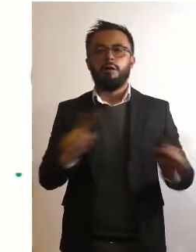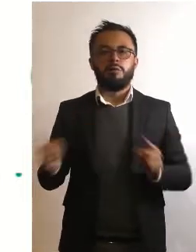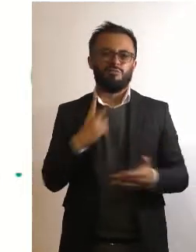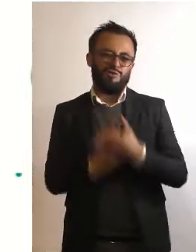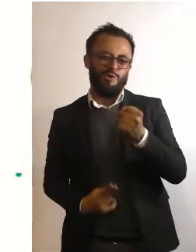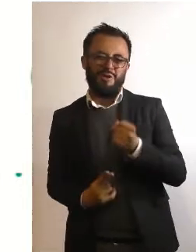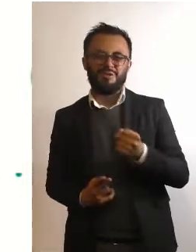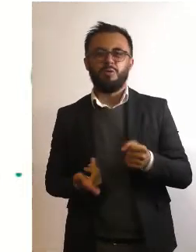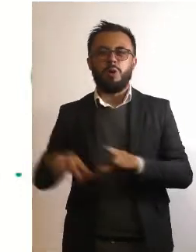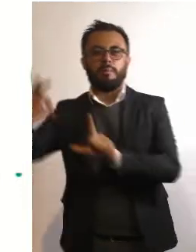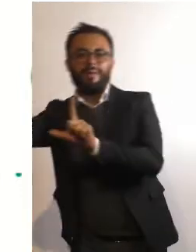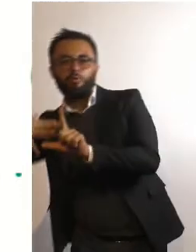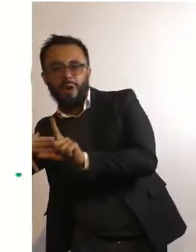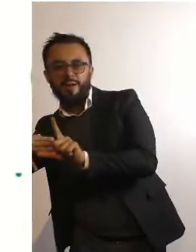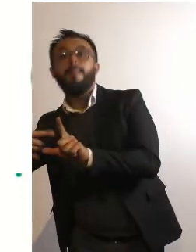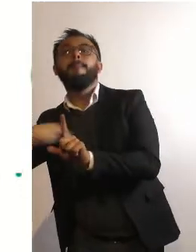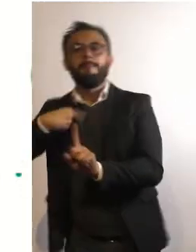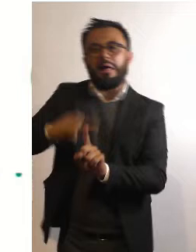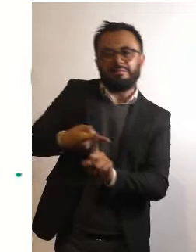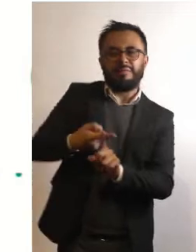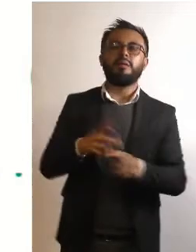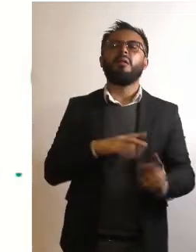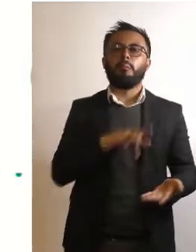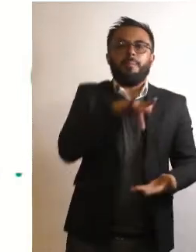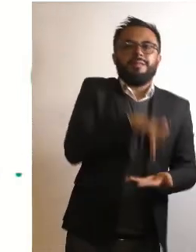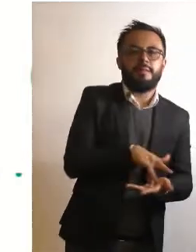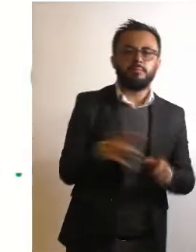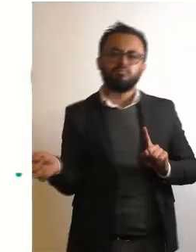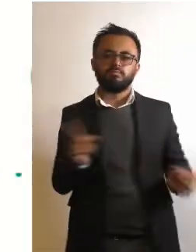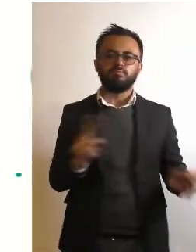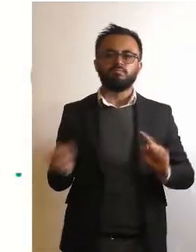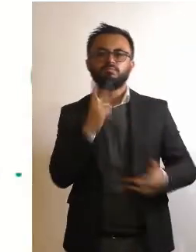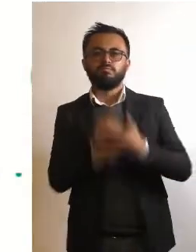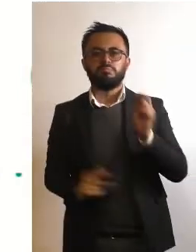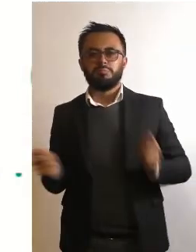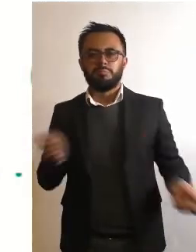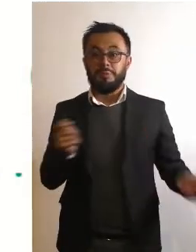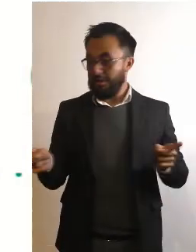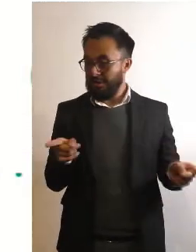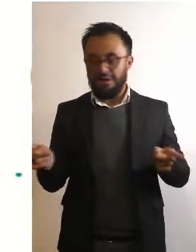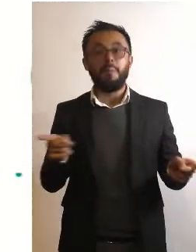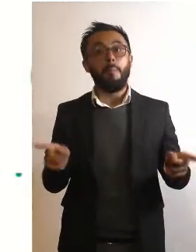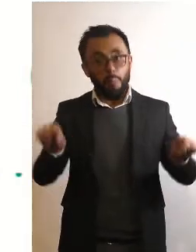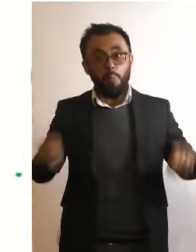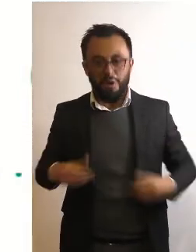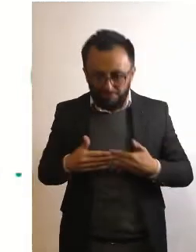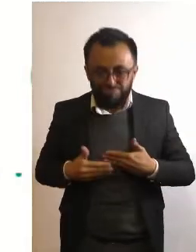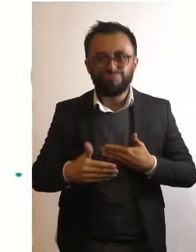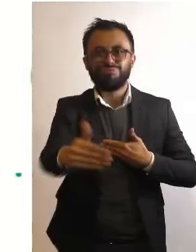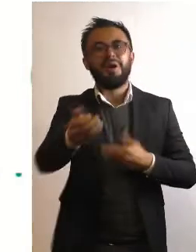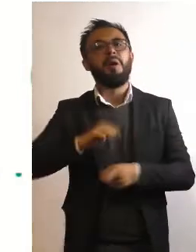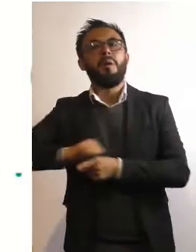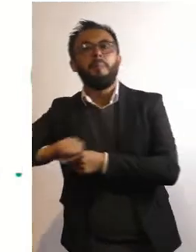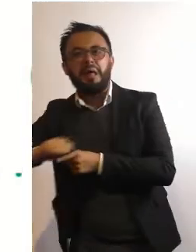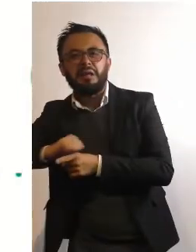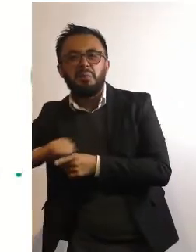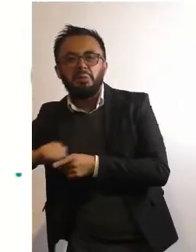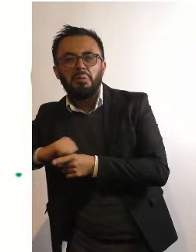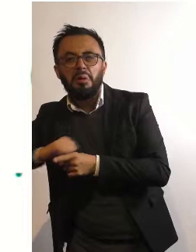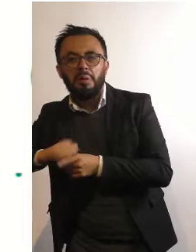remoto para comenzar las prácticas inicialmente y luego los componentes teóricos.